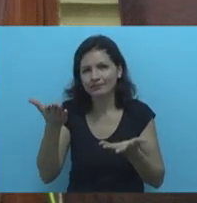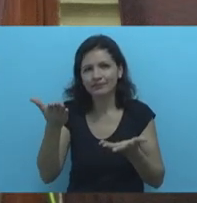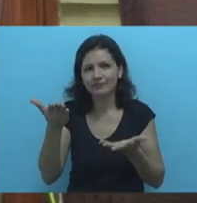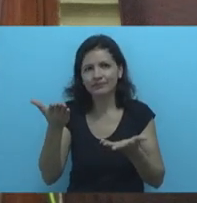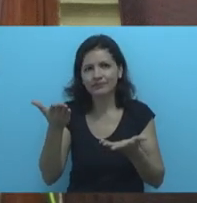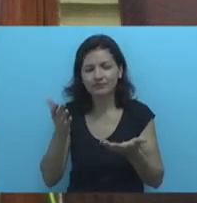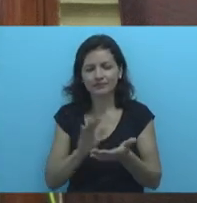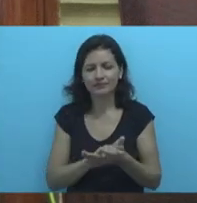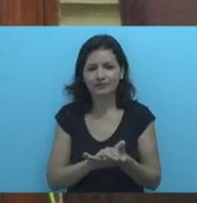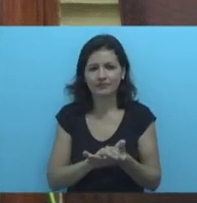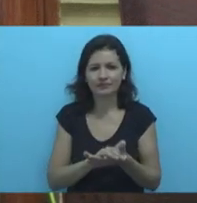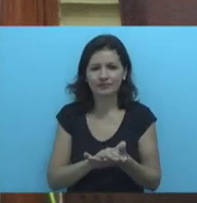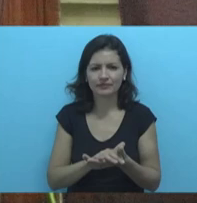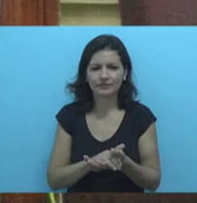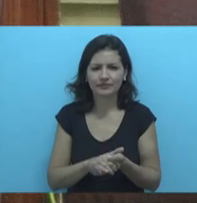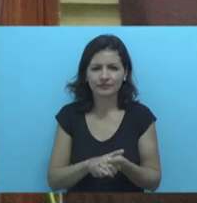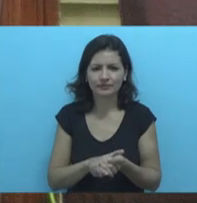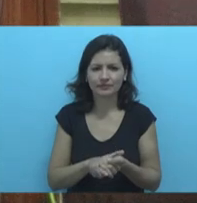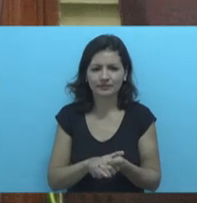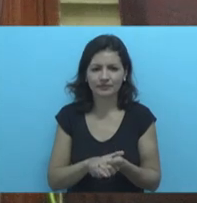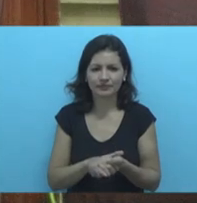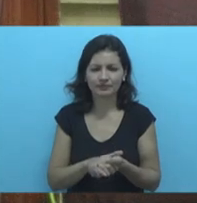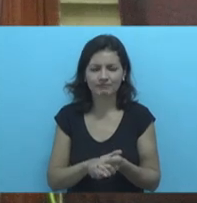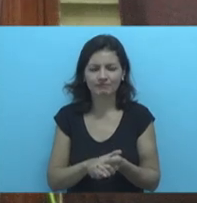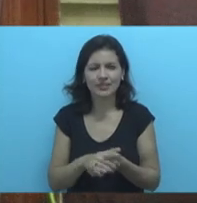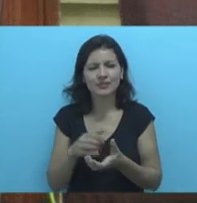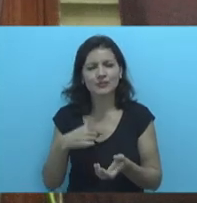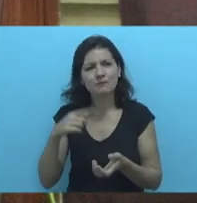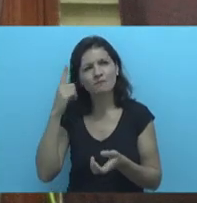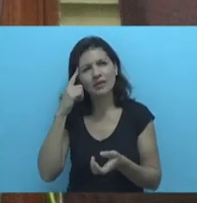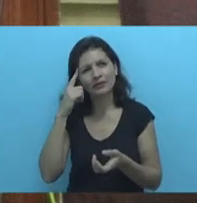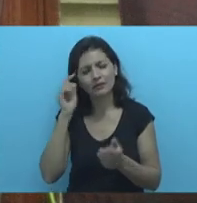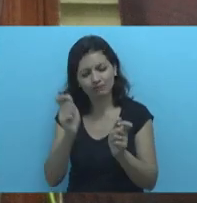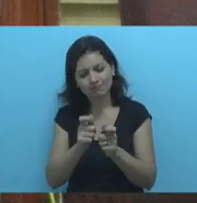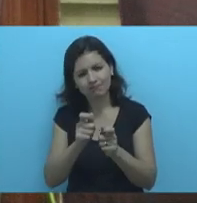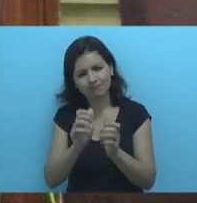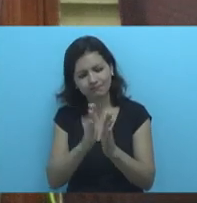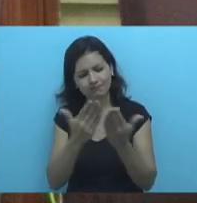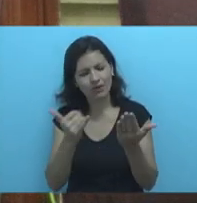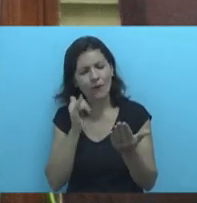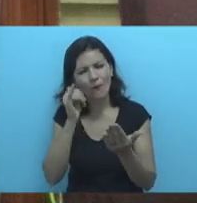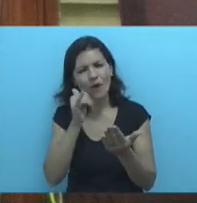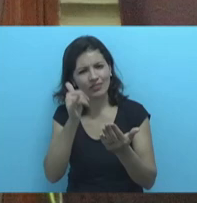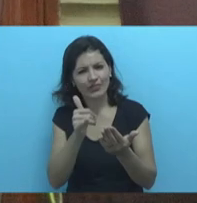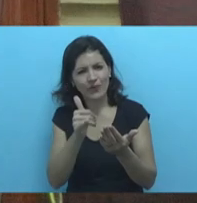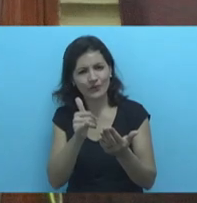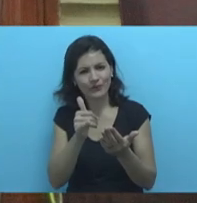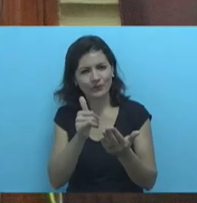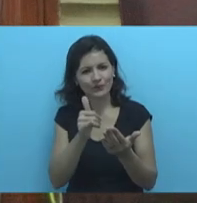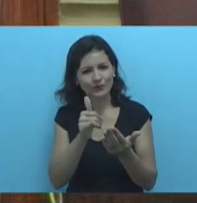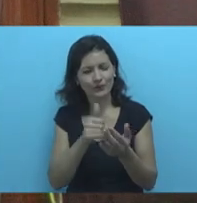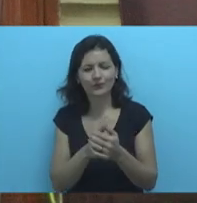Yo voy a aprovechar el cuento, no la poesía, de un socialista,